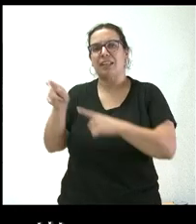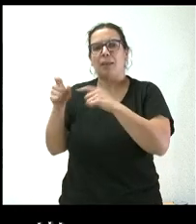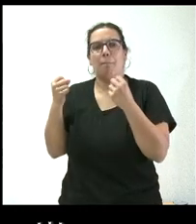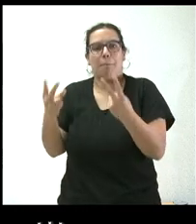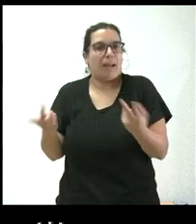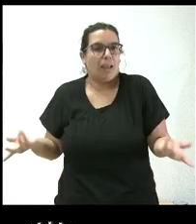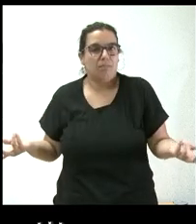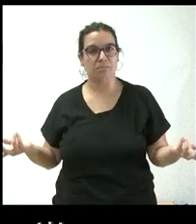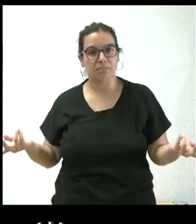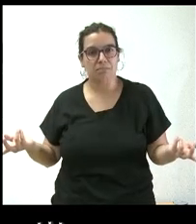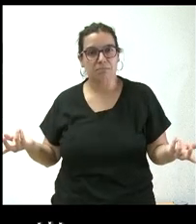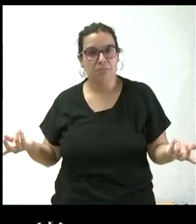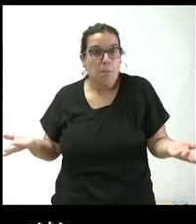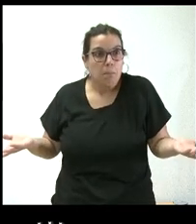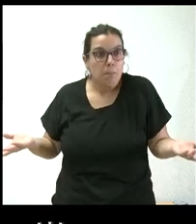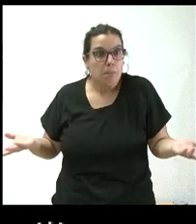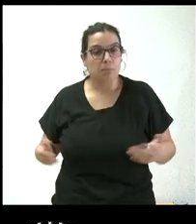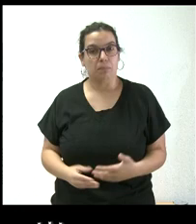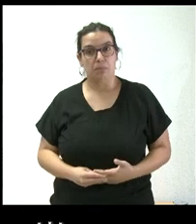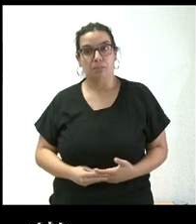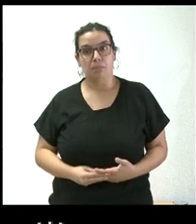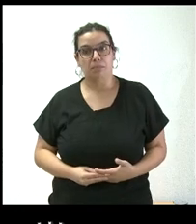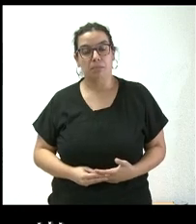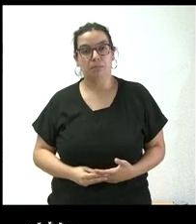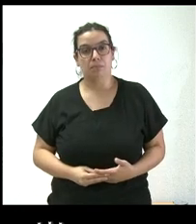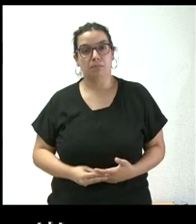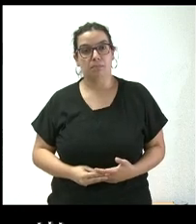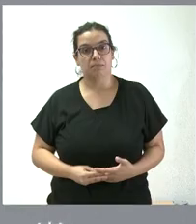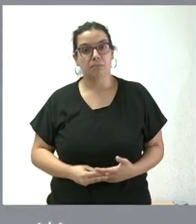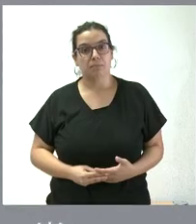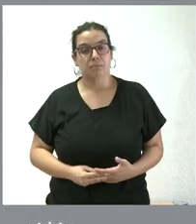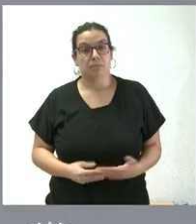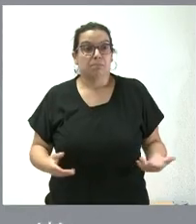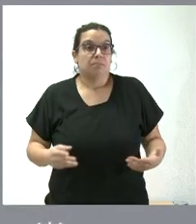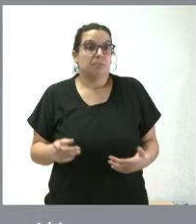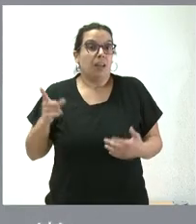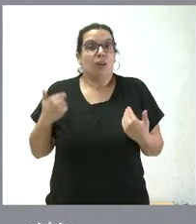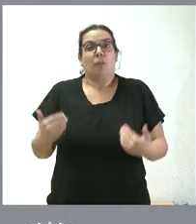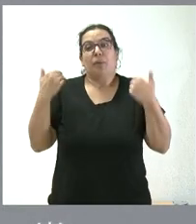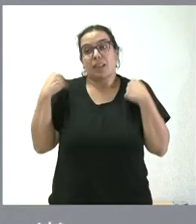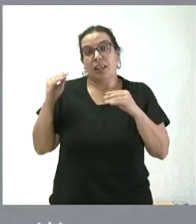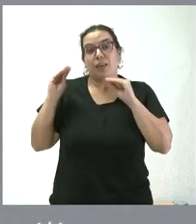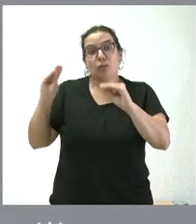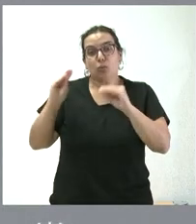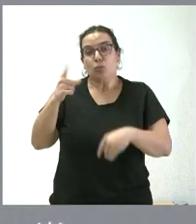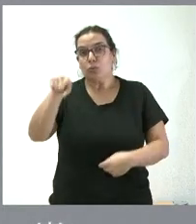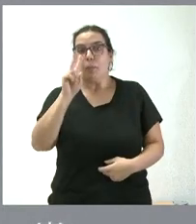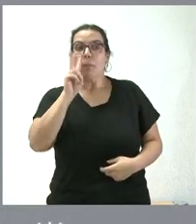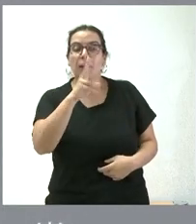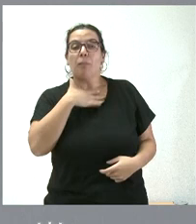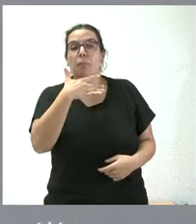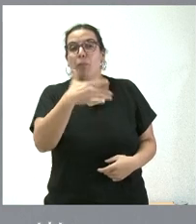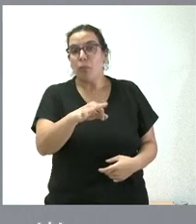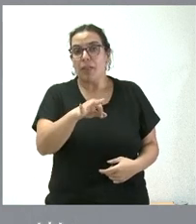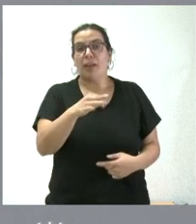Castilla y León No pues sus competencias las tienen ustedes en los